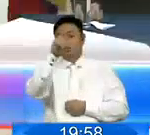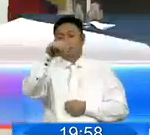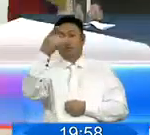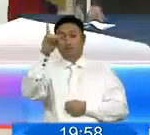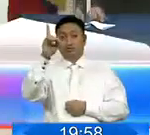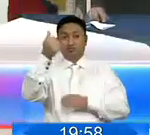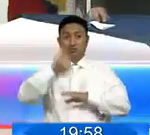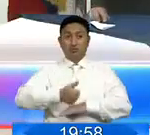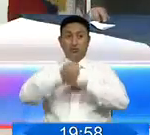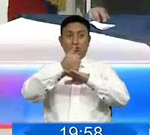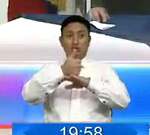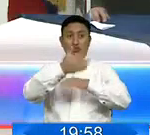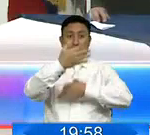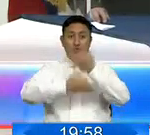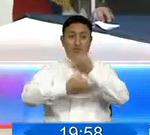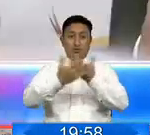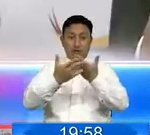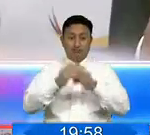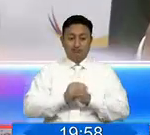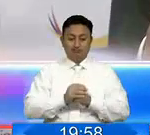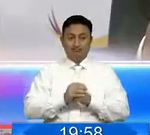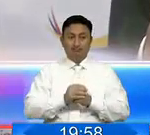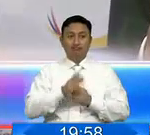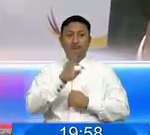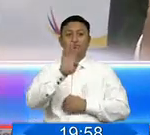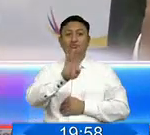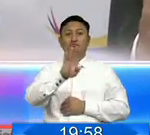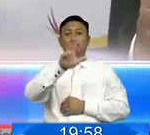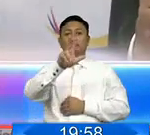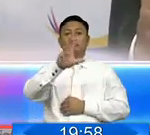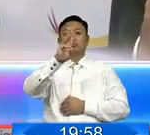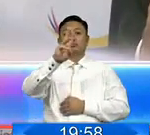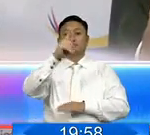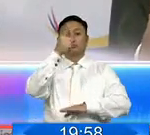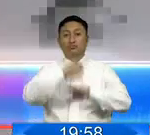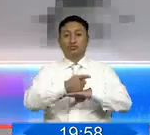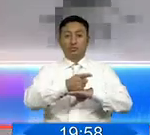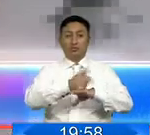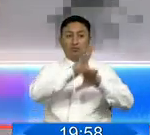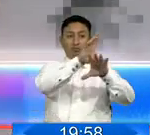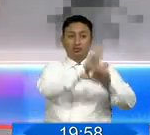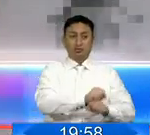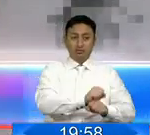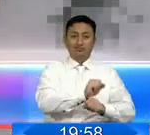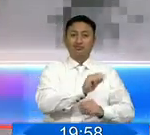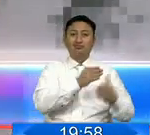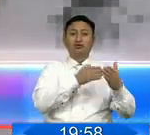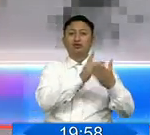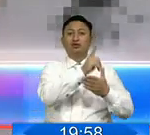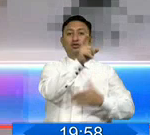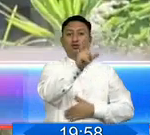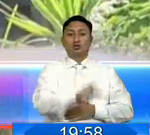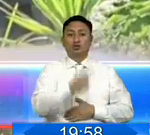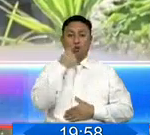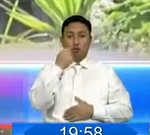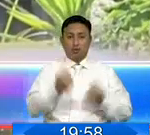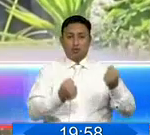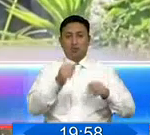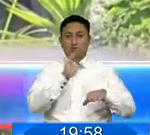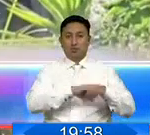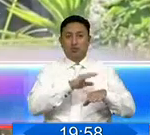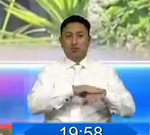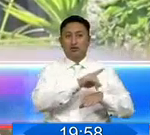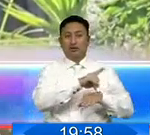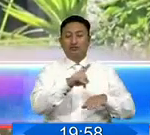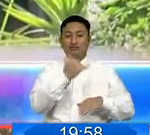las autoridades judiciales emitieron 436 órdenes de captura en contra de conductores implicados en delitos